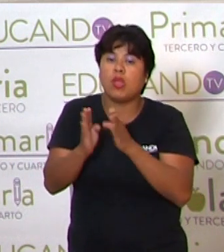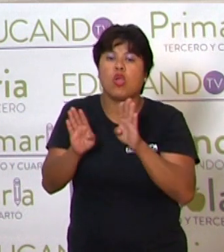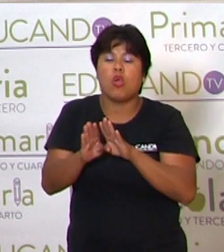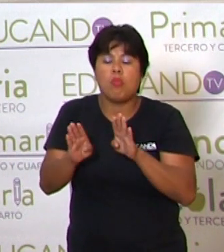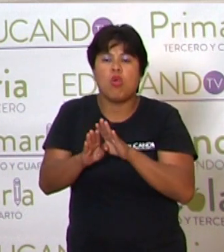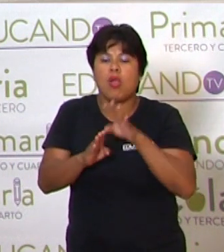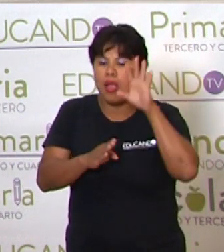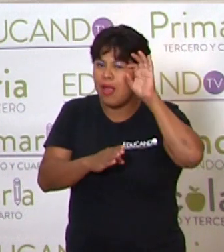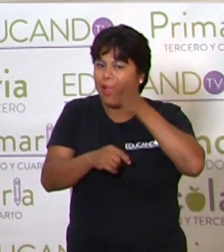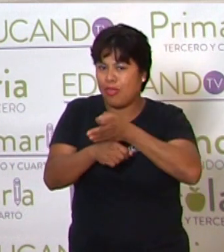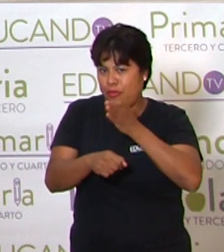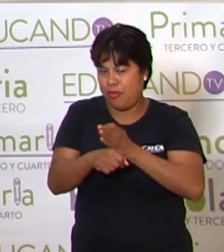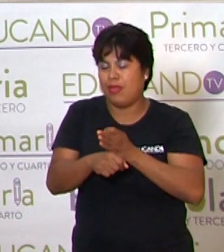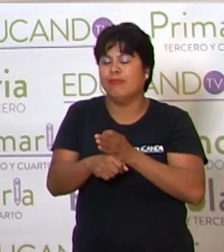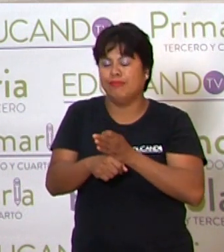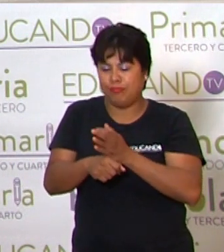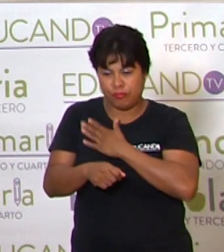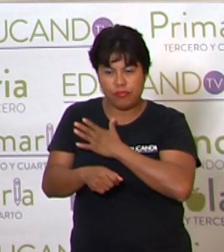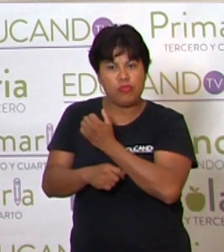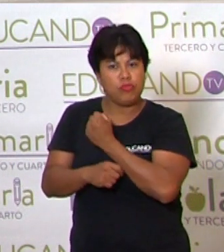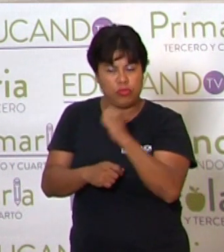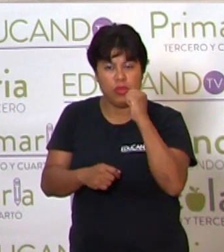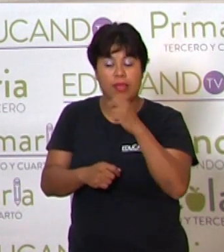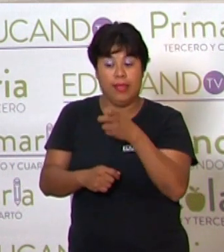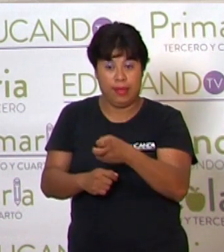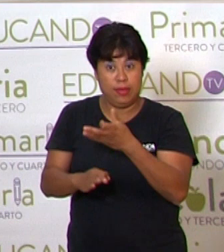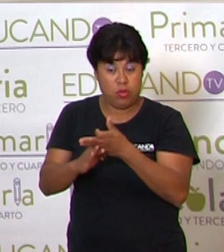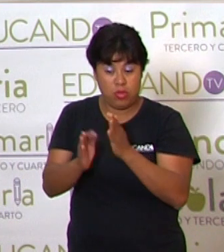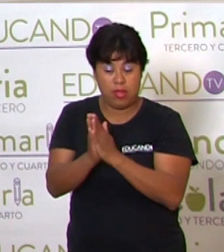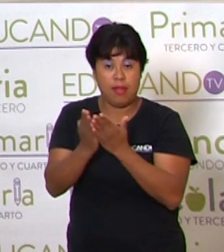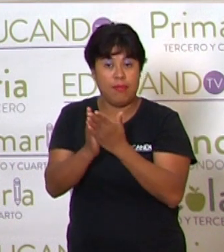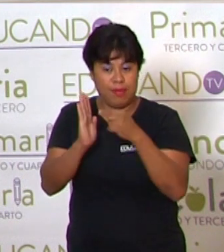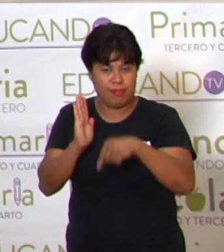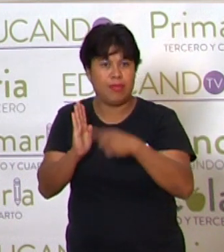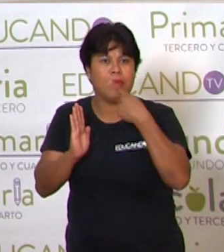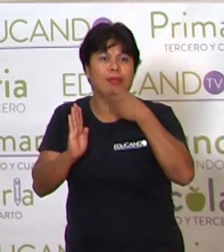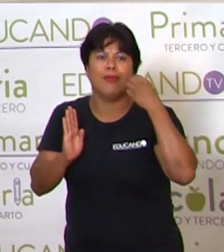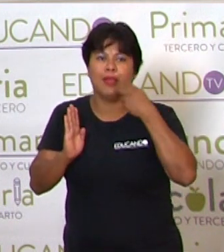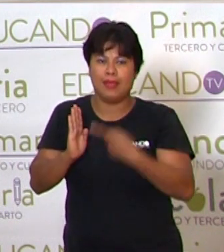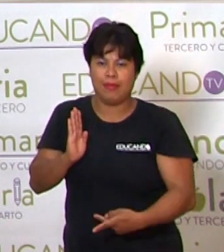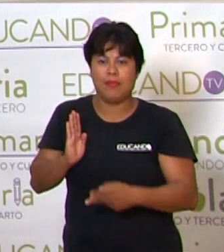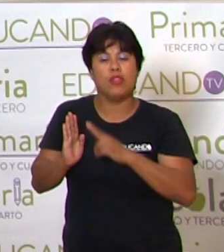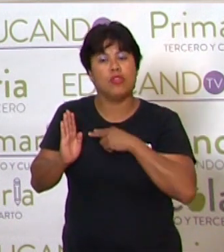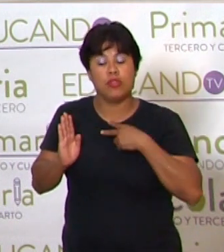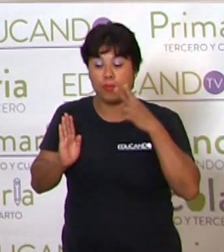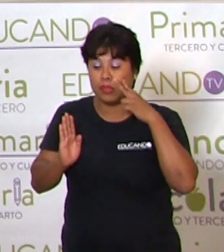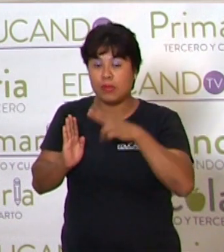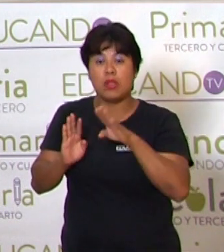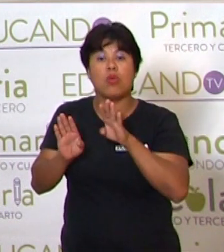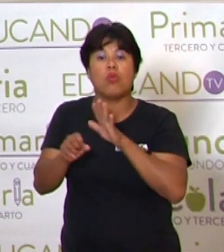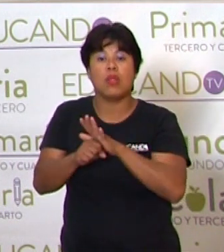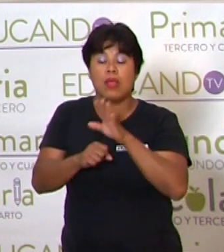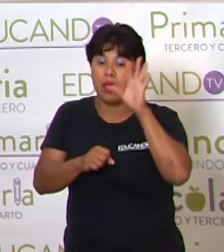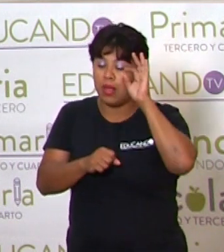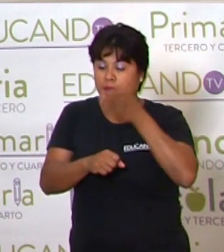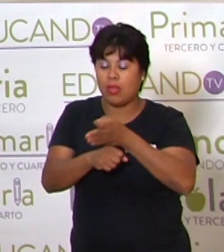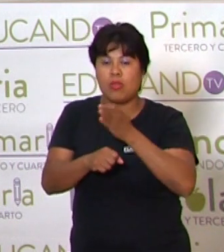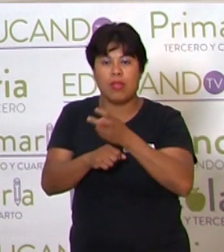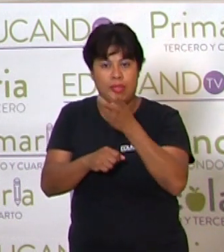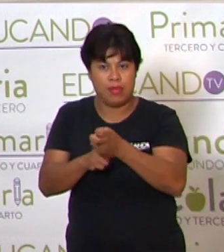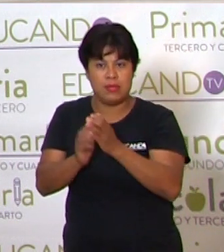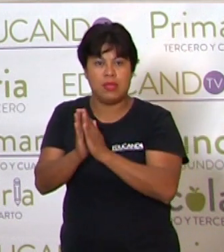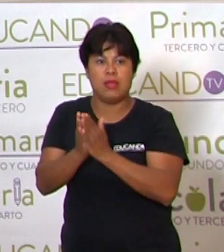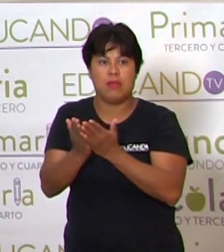caricatura mordaz e irónica. Y nos dedica este libro. Y vamos a ver entonces una caricatura de